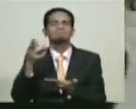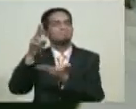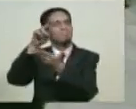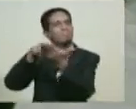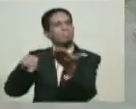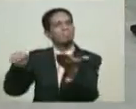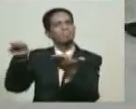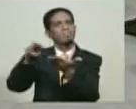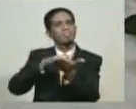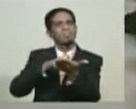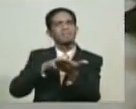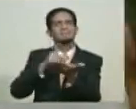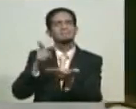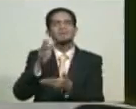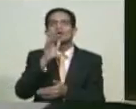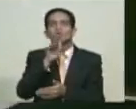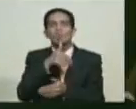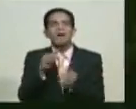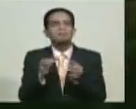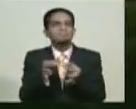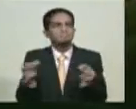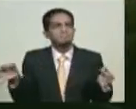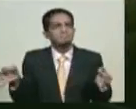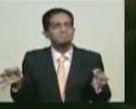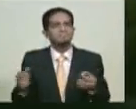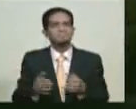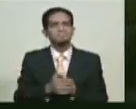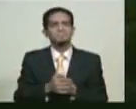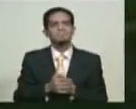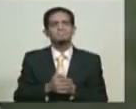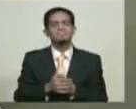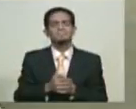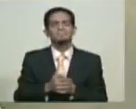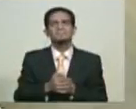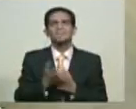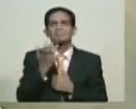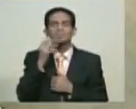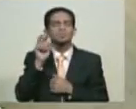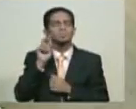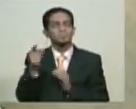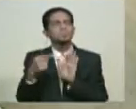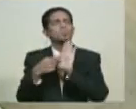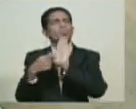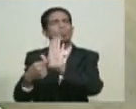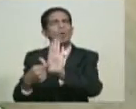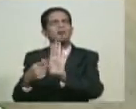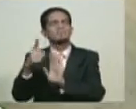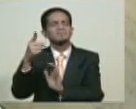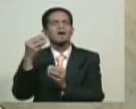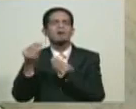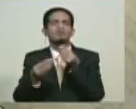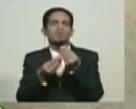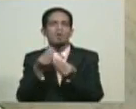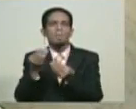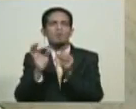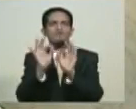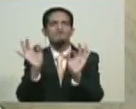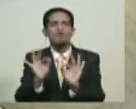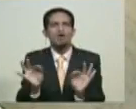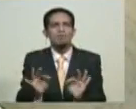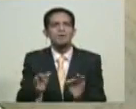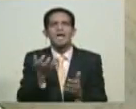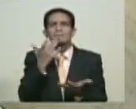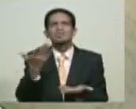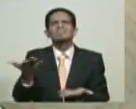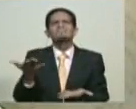inmorales que muestran la catadura inmoral de quienes la toman. Porque ¿qué persiguen con las